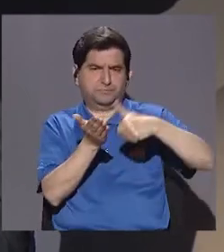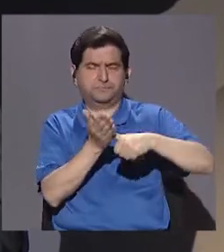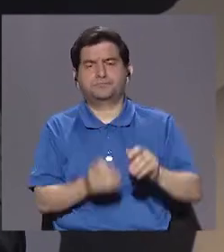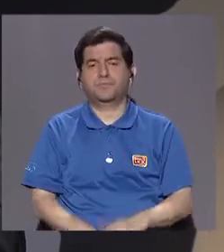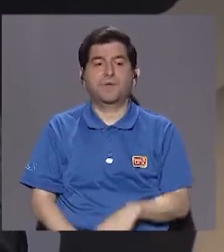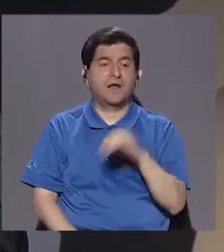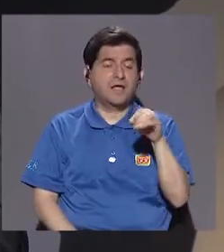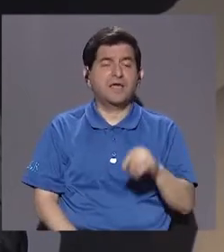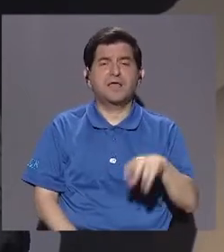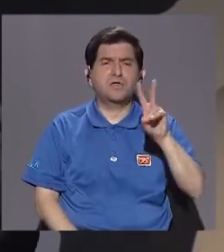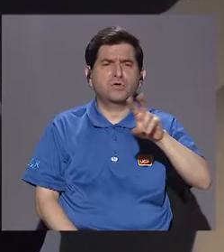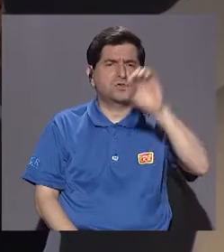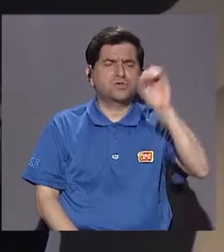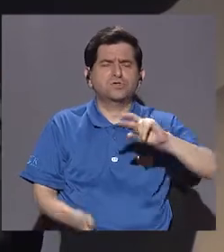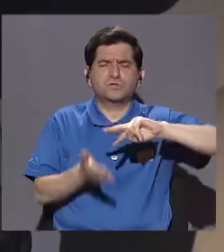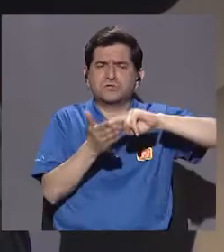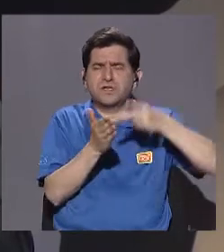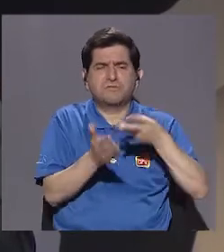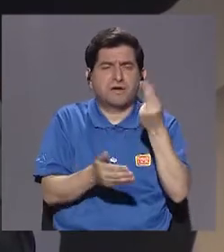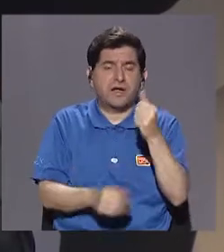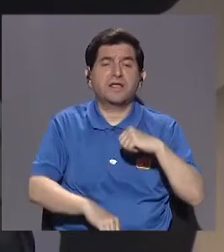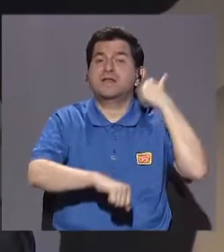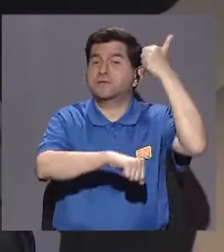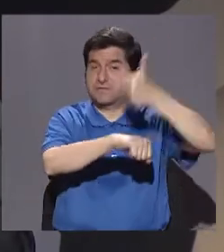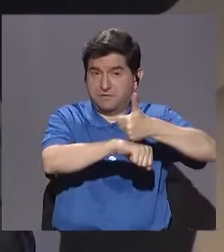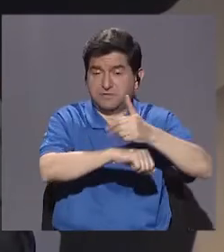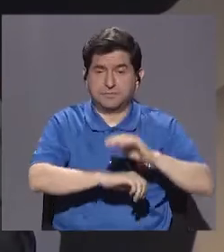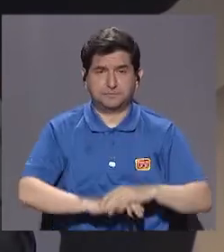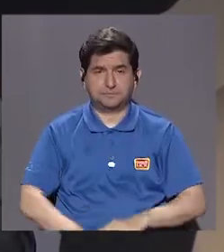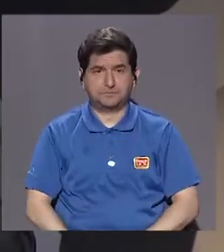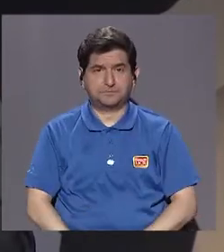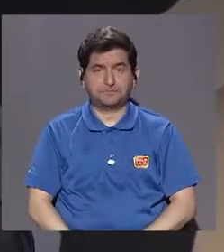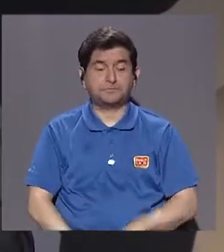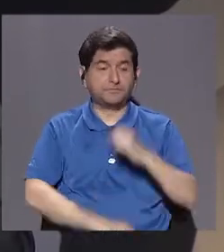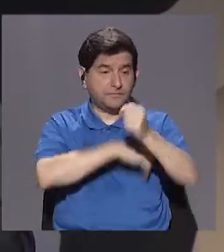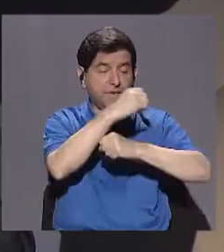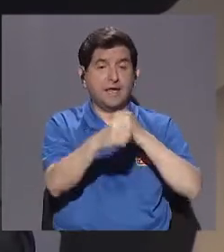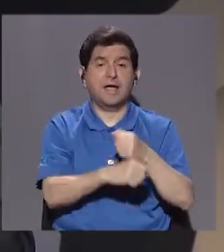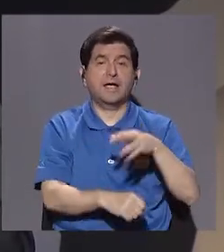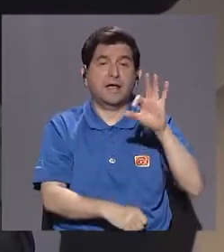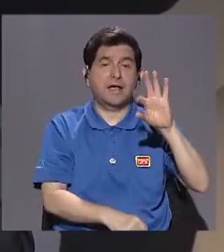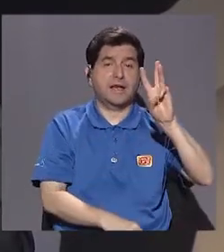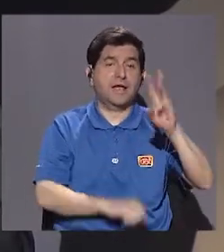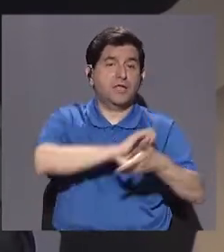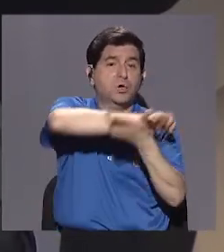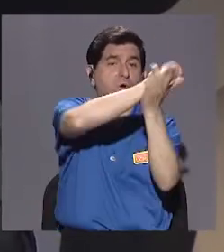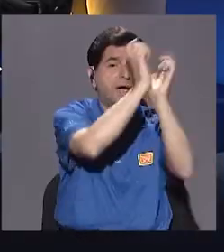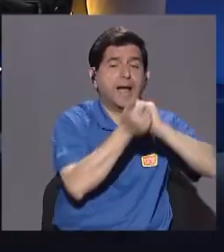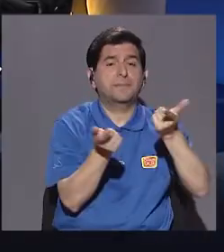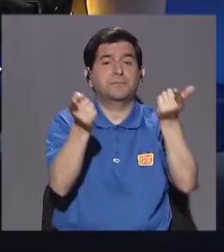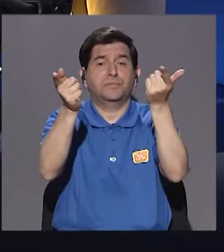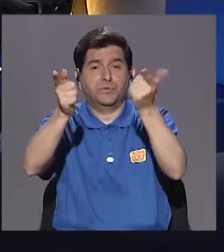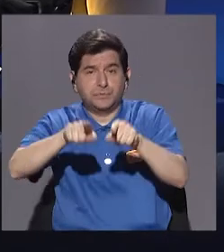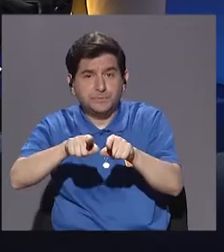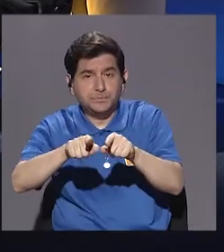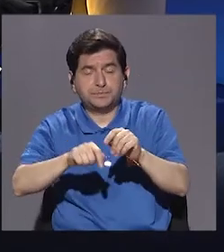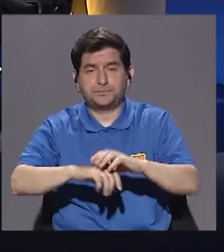y cuánto era ese 2% y fijaba ese monto máximo en el año 96 se hace una reforma